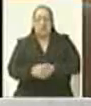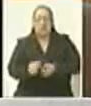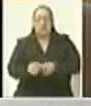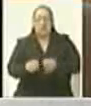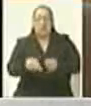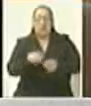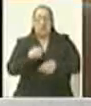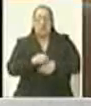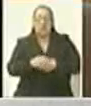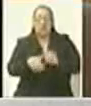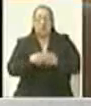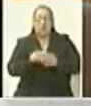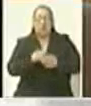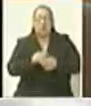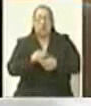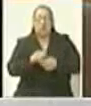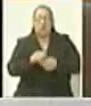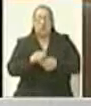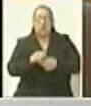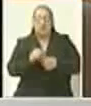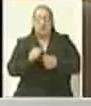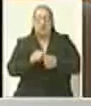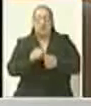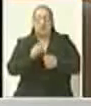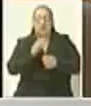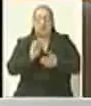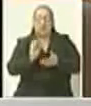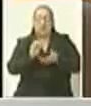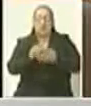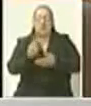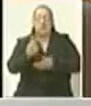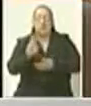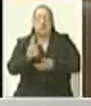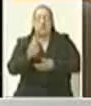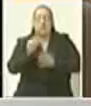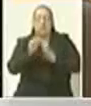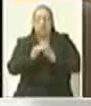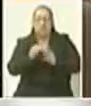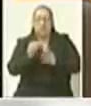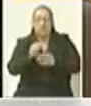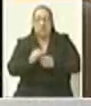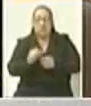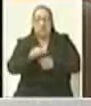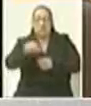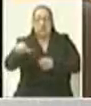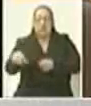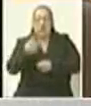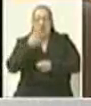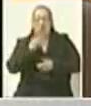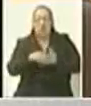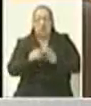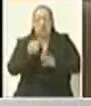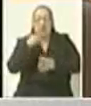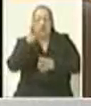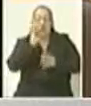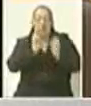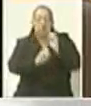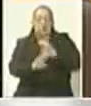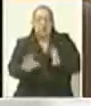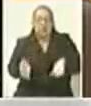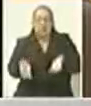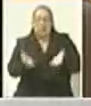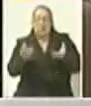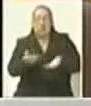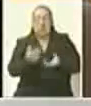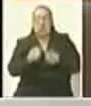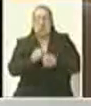todo el río Rímac están echando aproximadamente 24 millones de metros cúbicos de agua tóxicas,